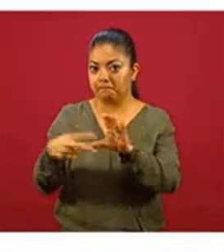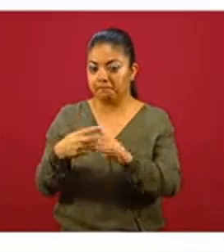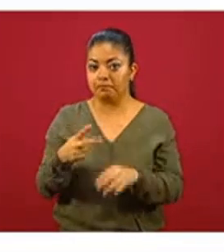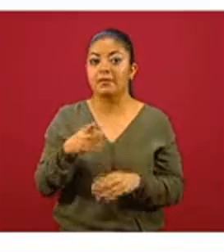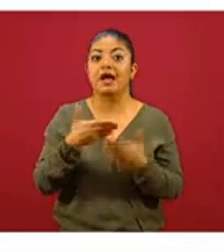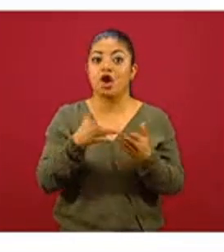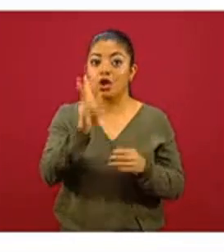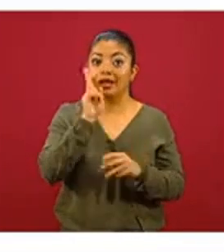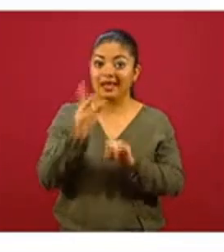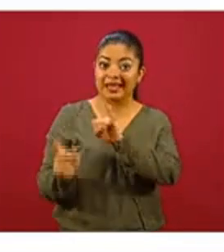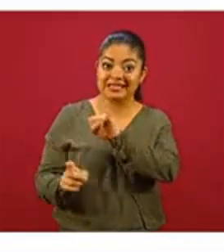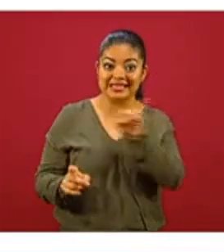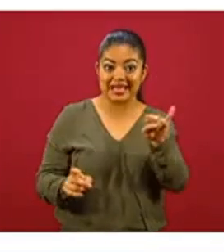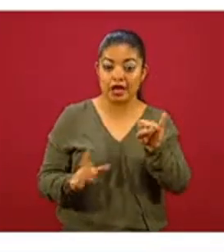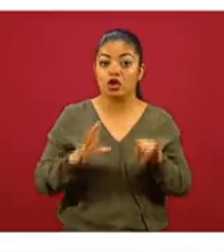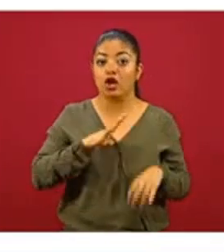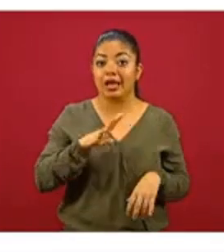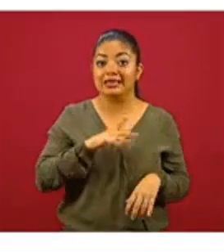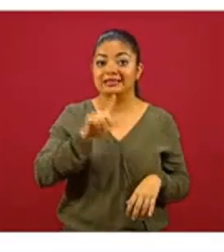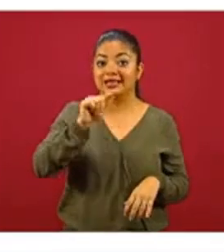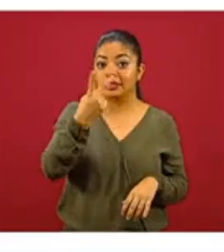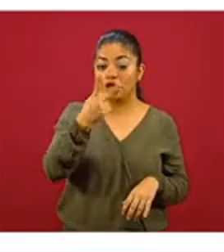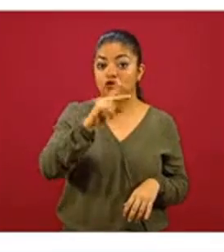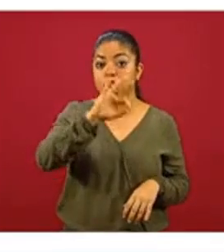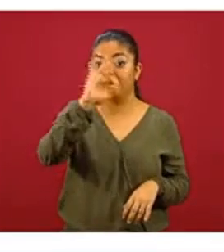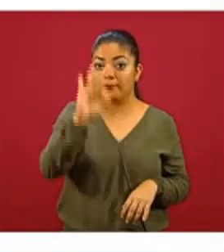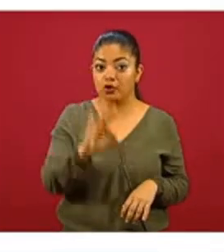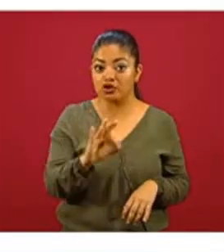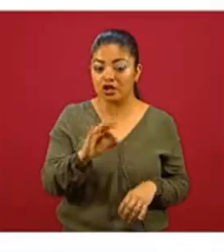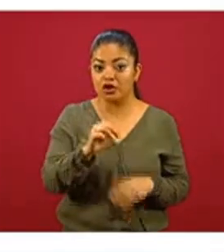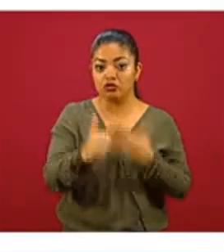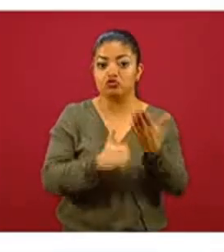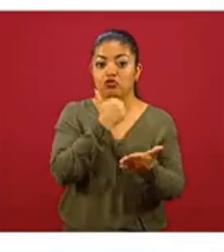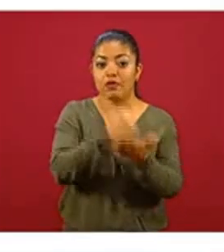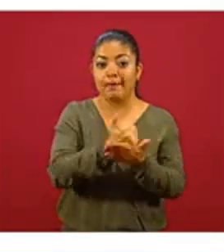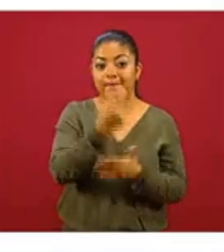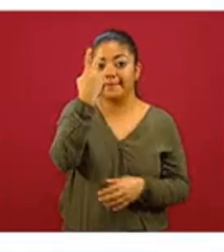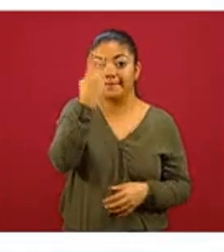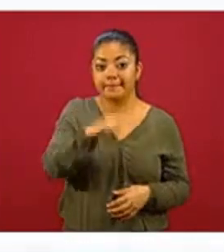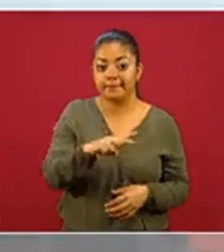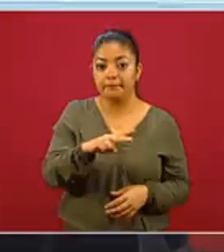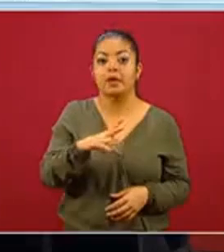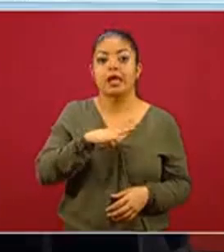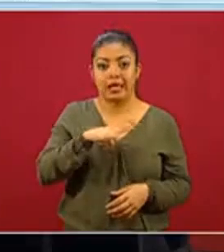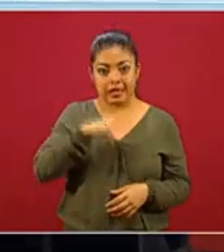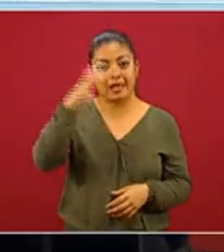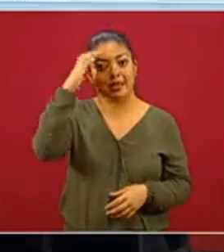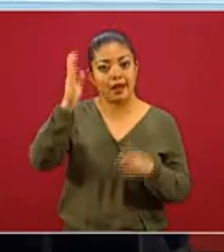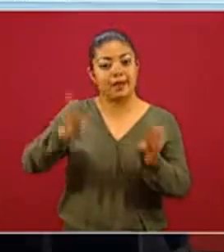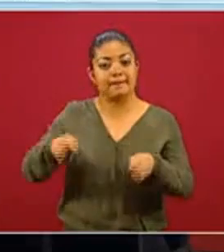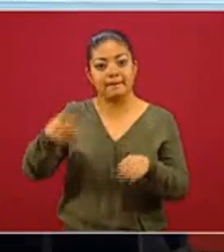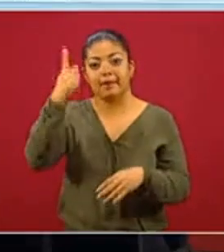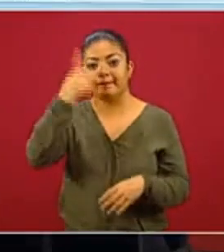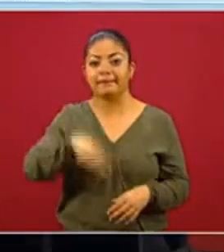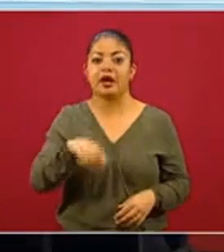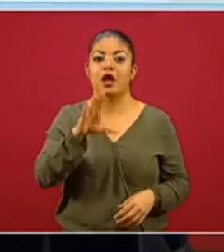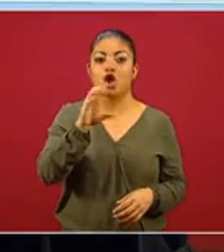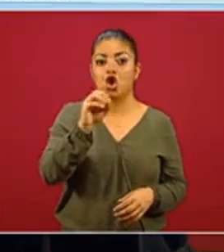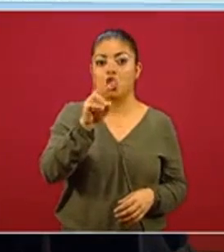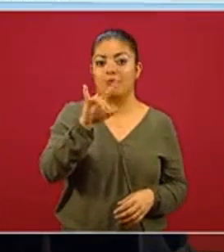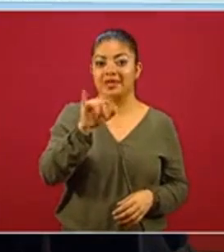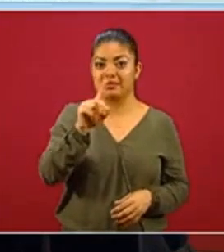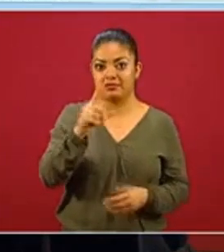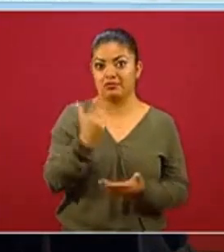la gráfica, 72% en la Ciudad de México de camas COVID, de camas para infección respiratoria aguda grave,